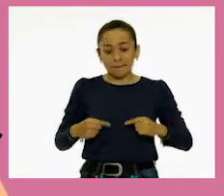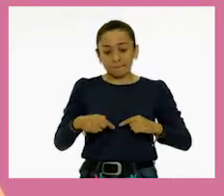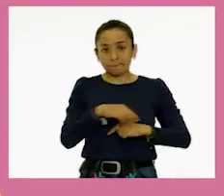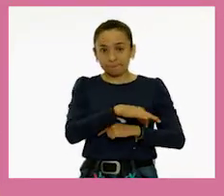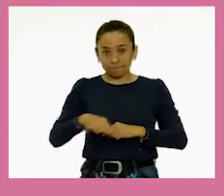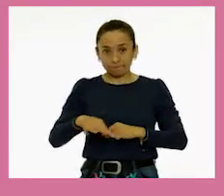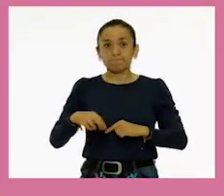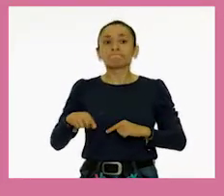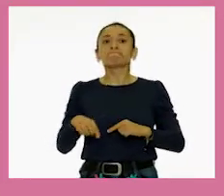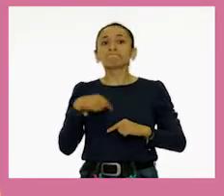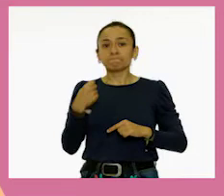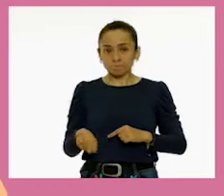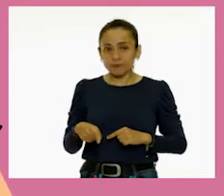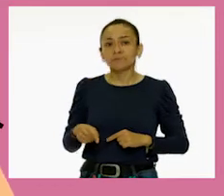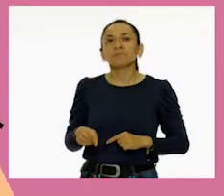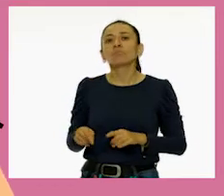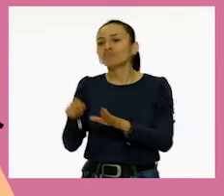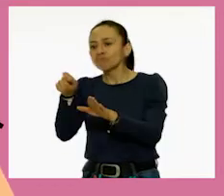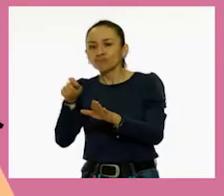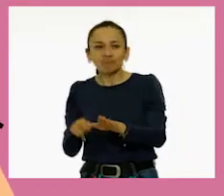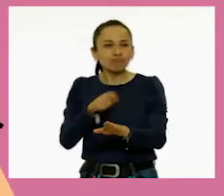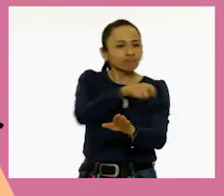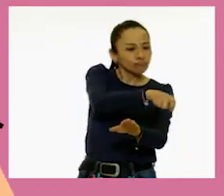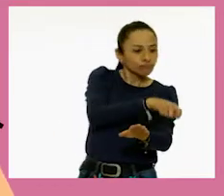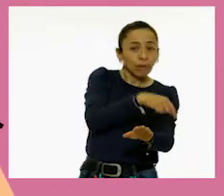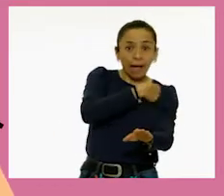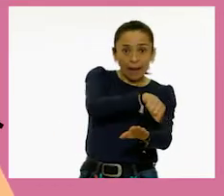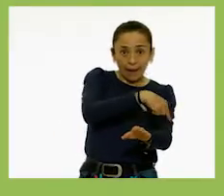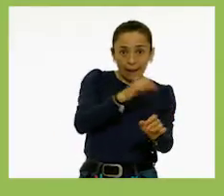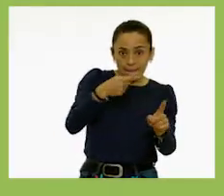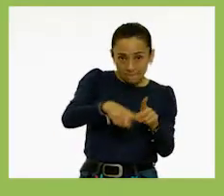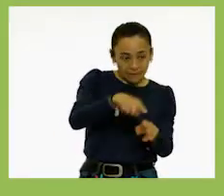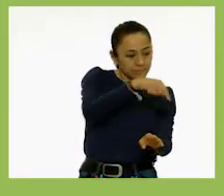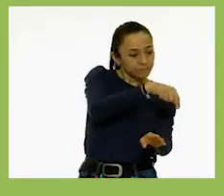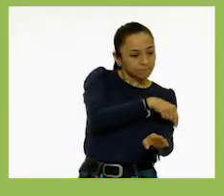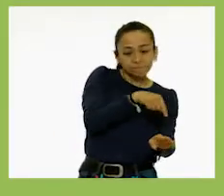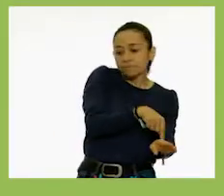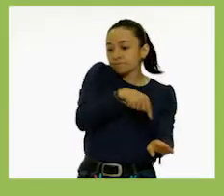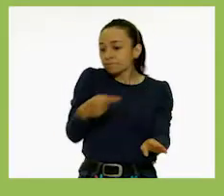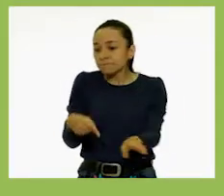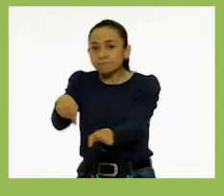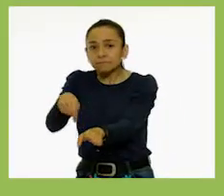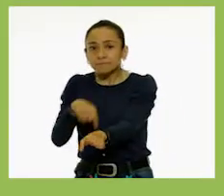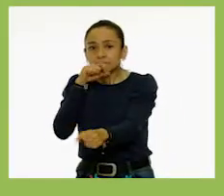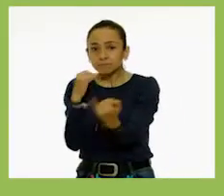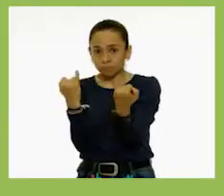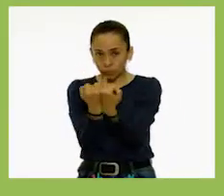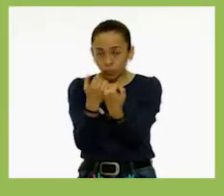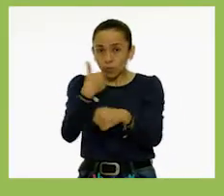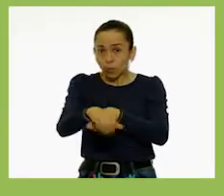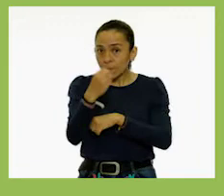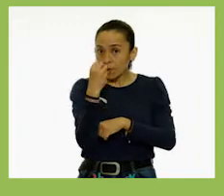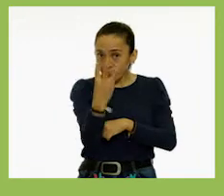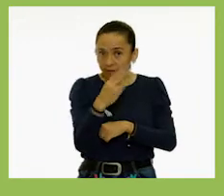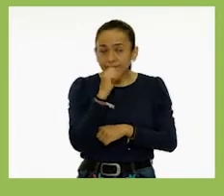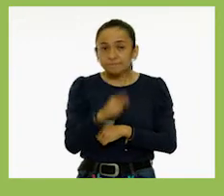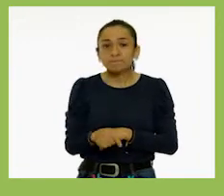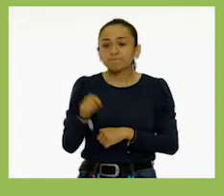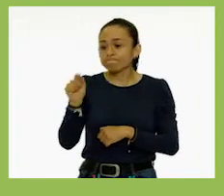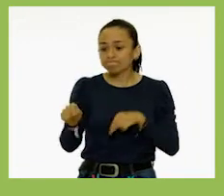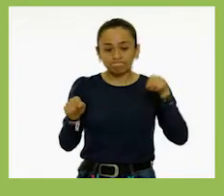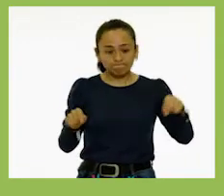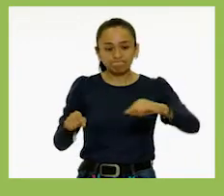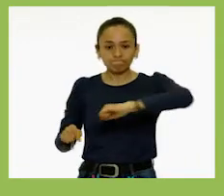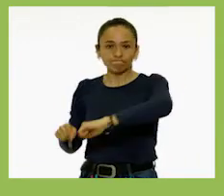arriba. Repite el paso anterior del otro lado de la playera. 3. Traza la línea